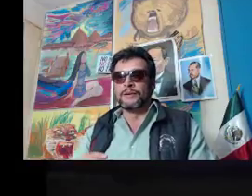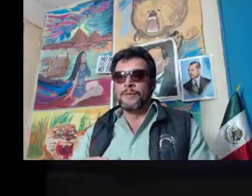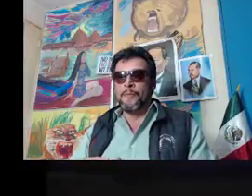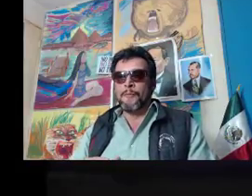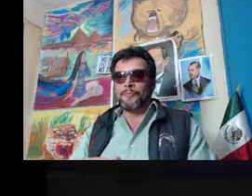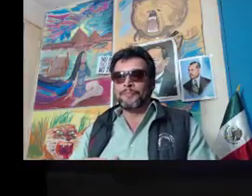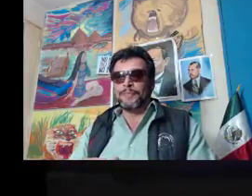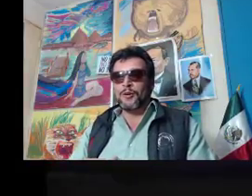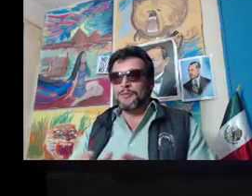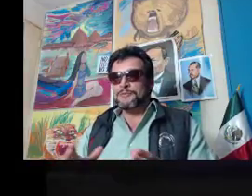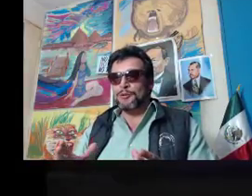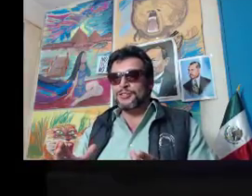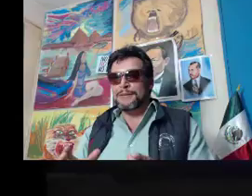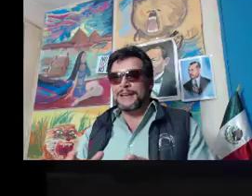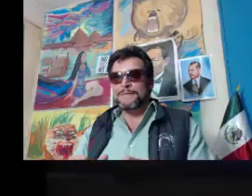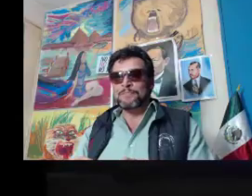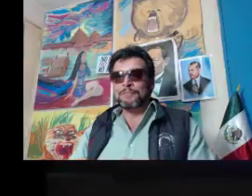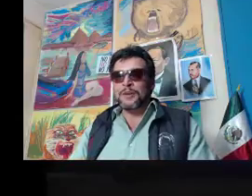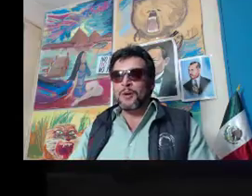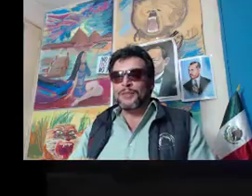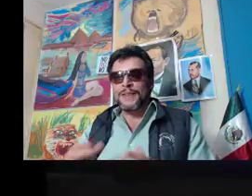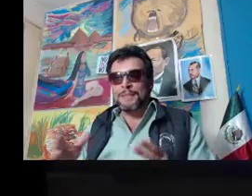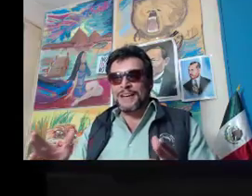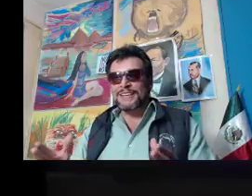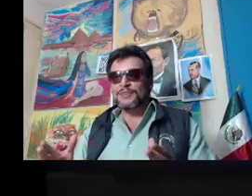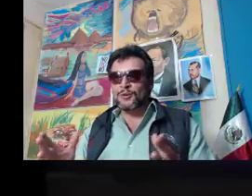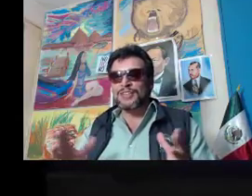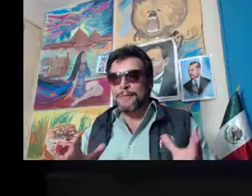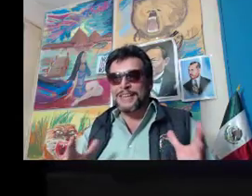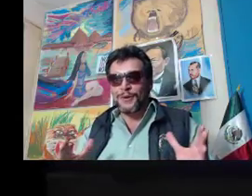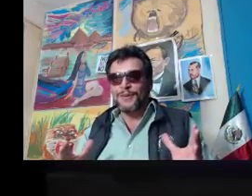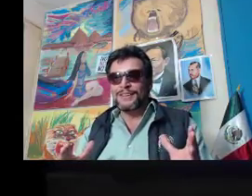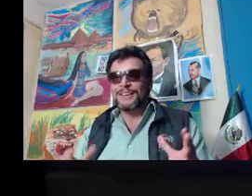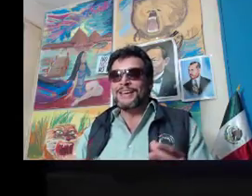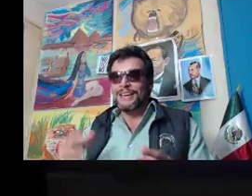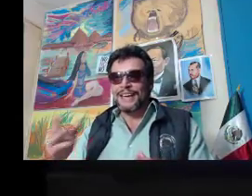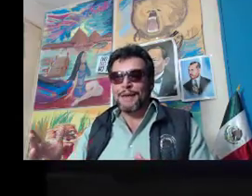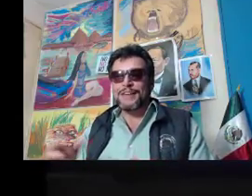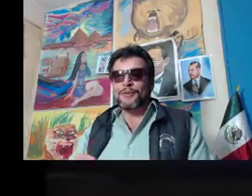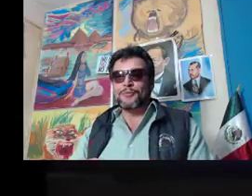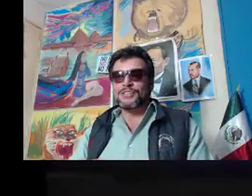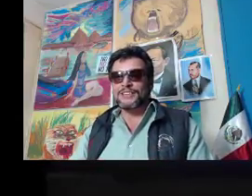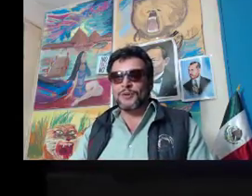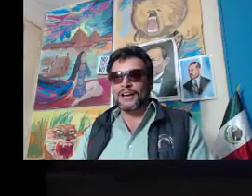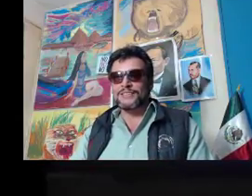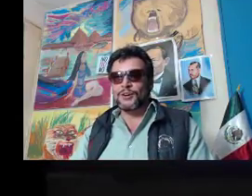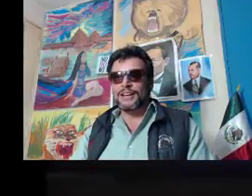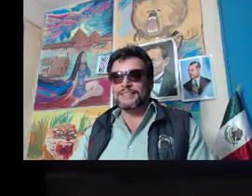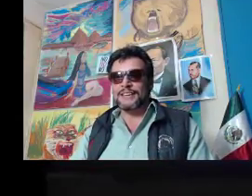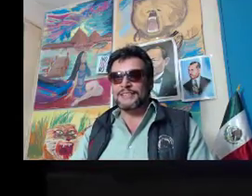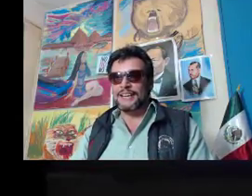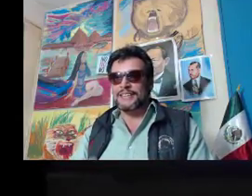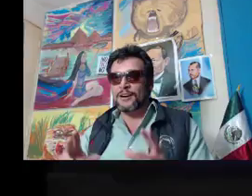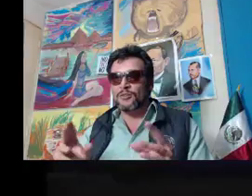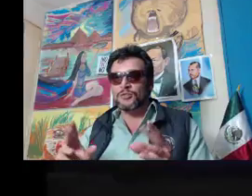viejas. ¿Cómo es posible? Cuando además es consabido que ha habido muchas ocasiones que se les han